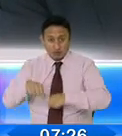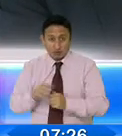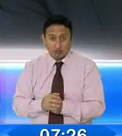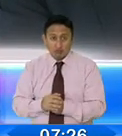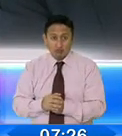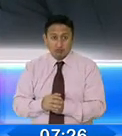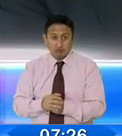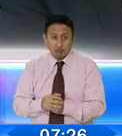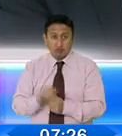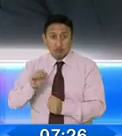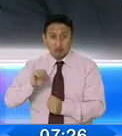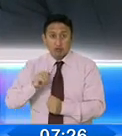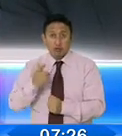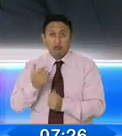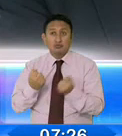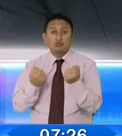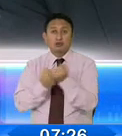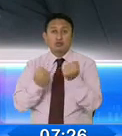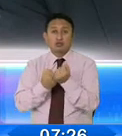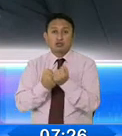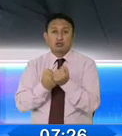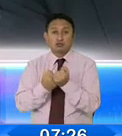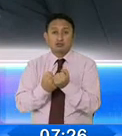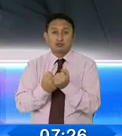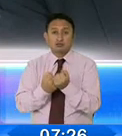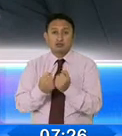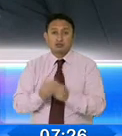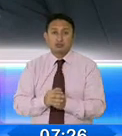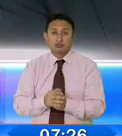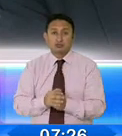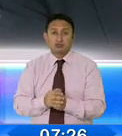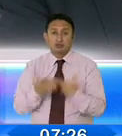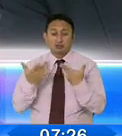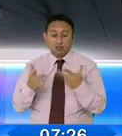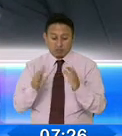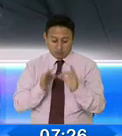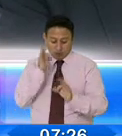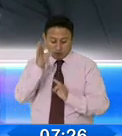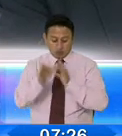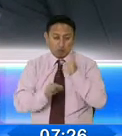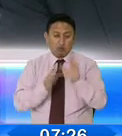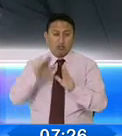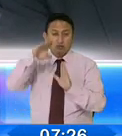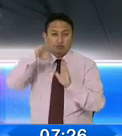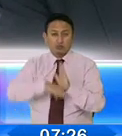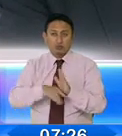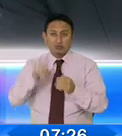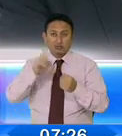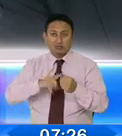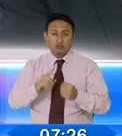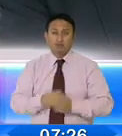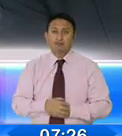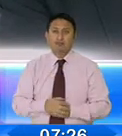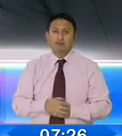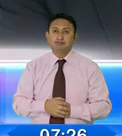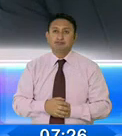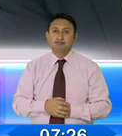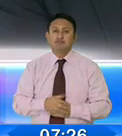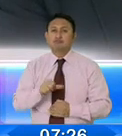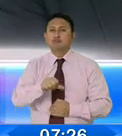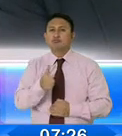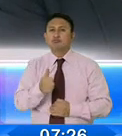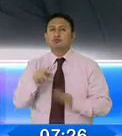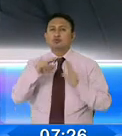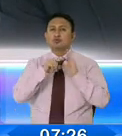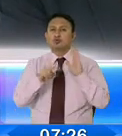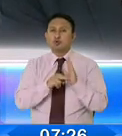a aportar a que ya los contagios disminuyan en Quito. ¿Qué más restricciones